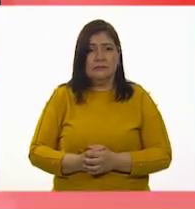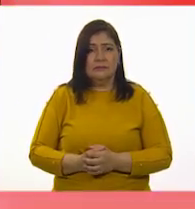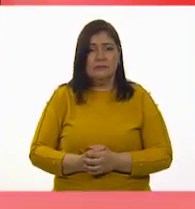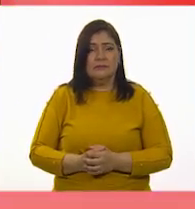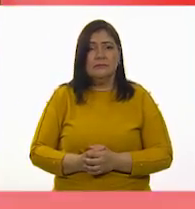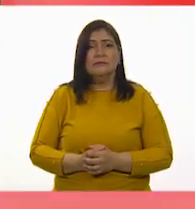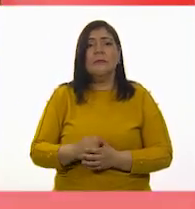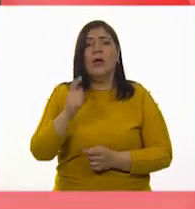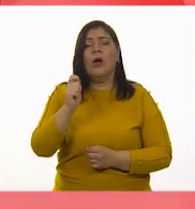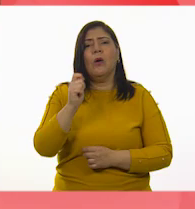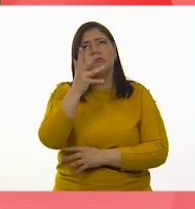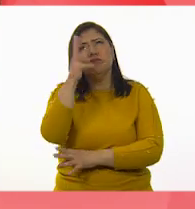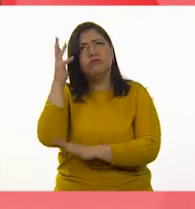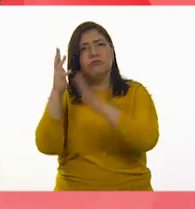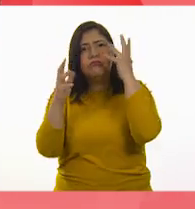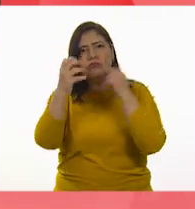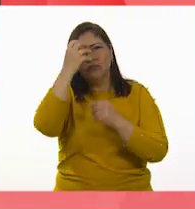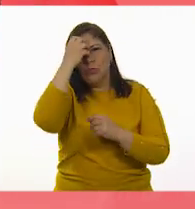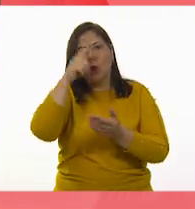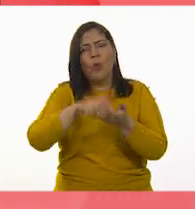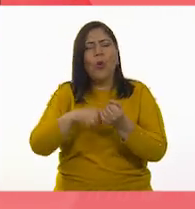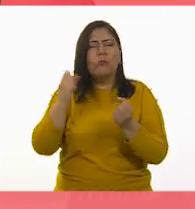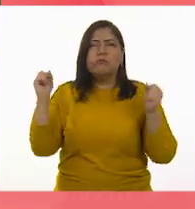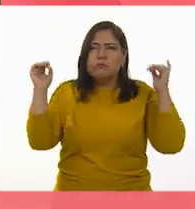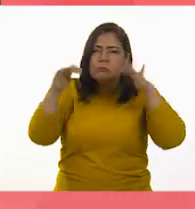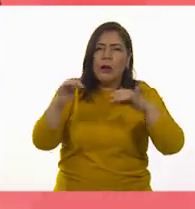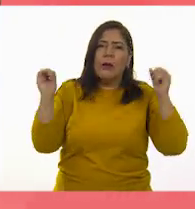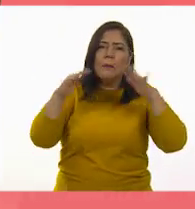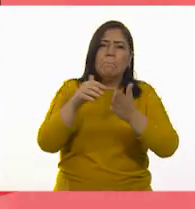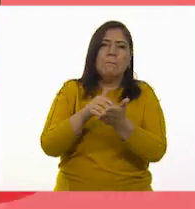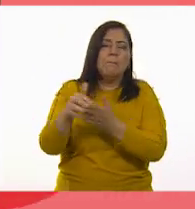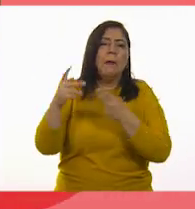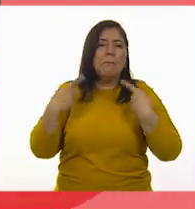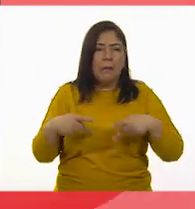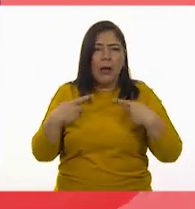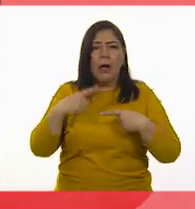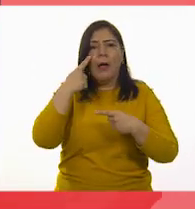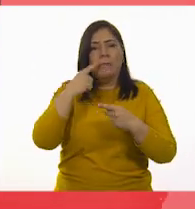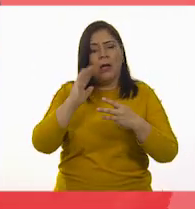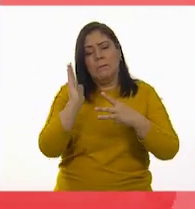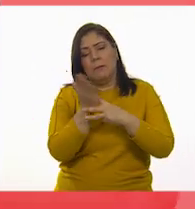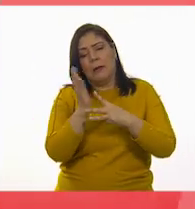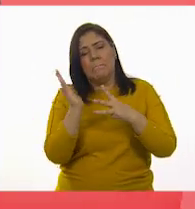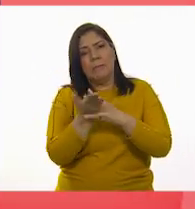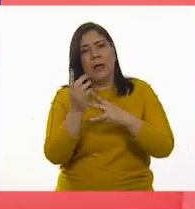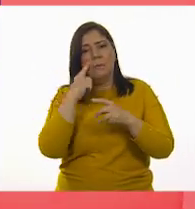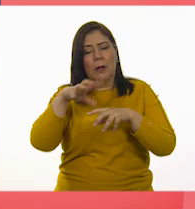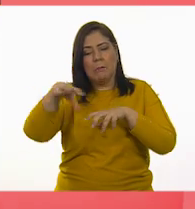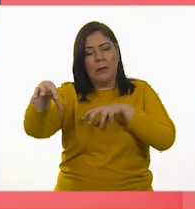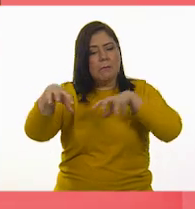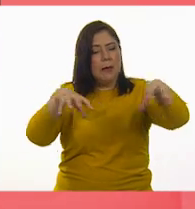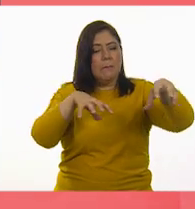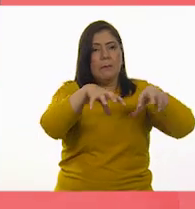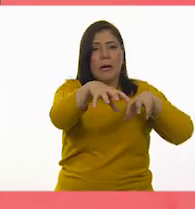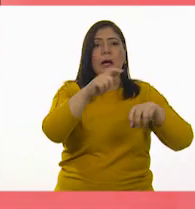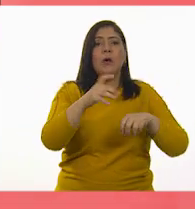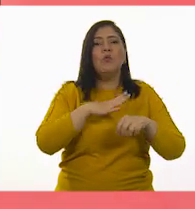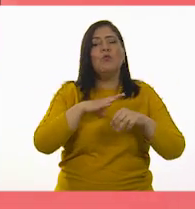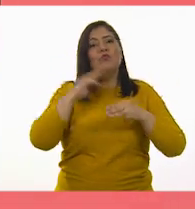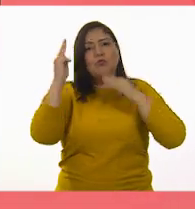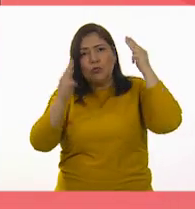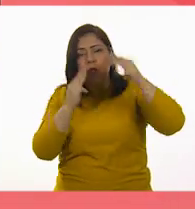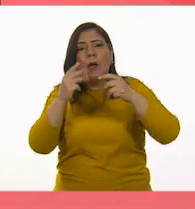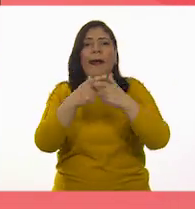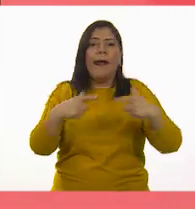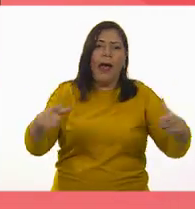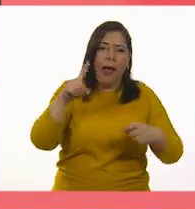El bosque es visitado por miles de personas y está dividido en tres secciones que cuentan con museos, lagos,